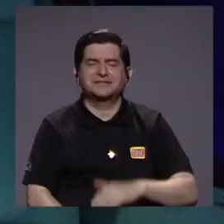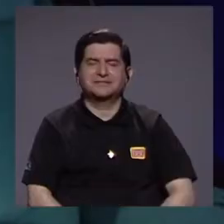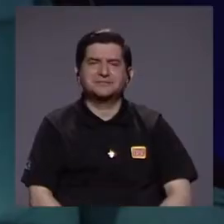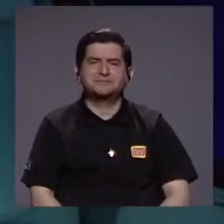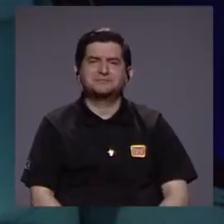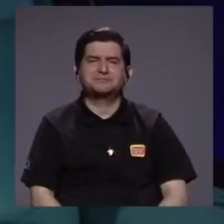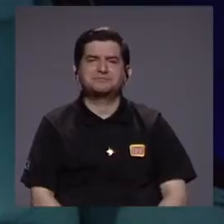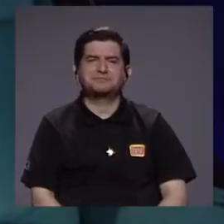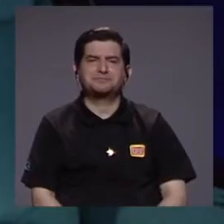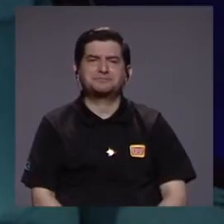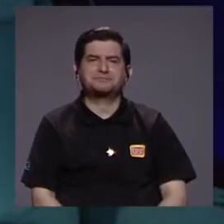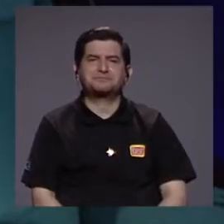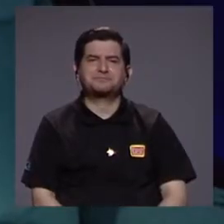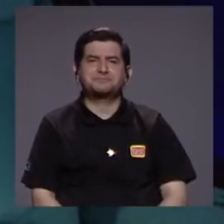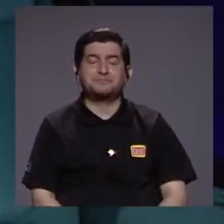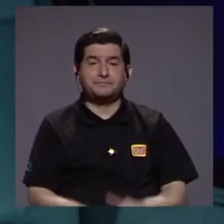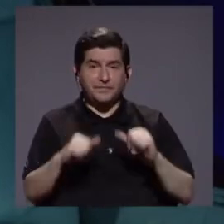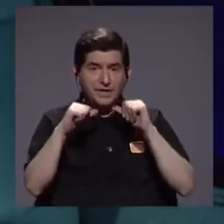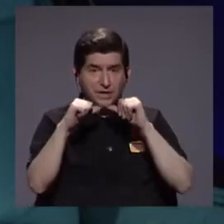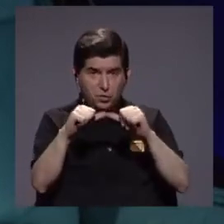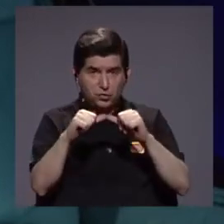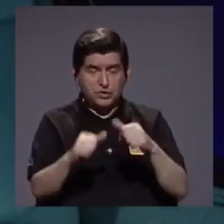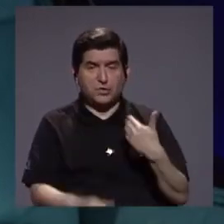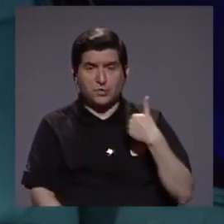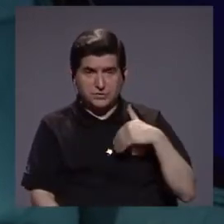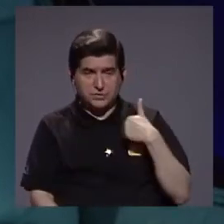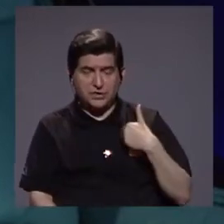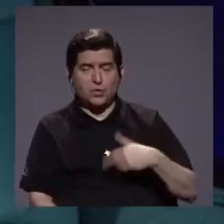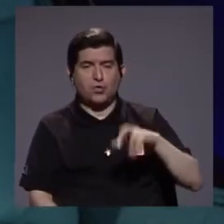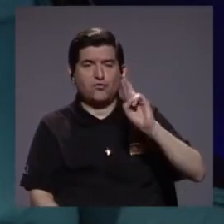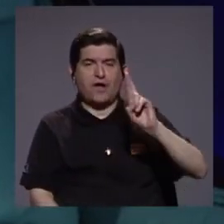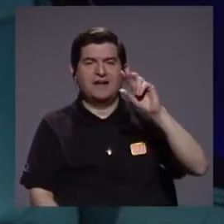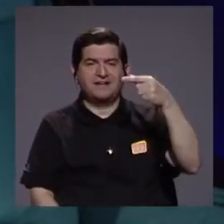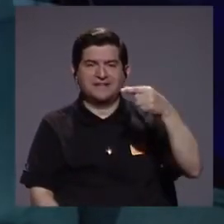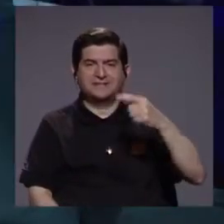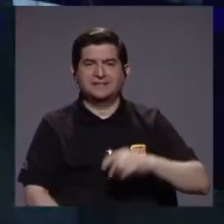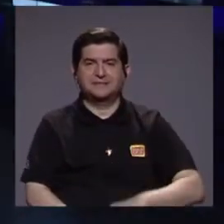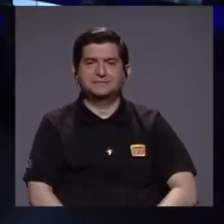Rica. Gracias. Continuamos con el señor Ralph García.